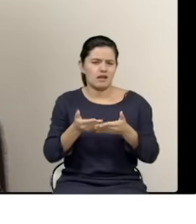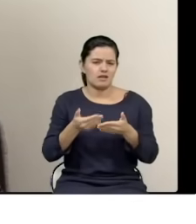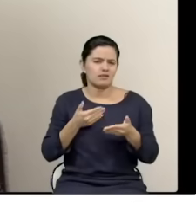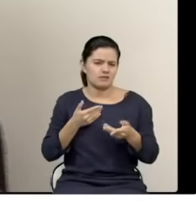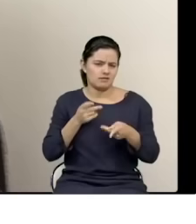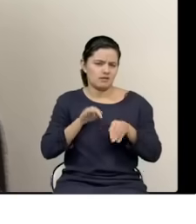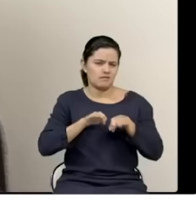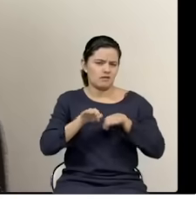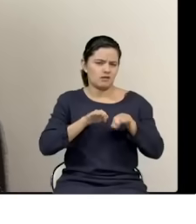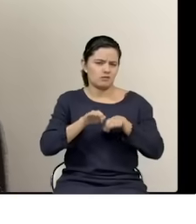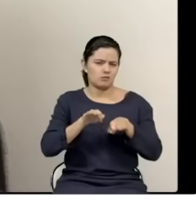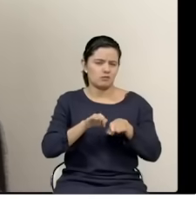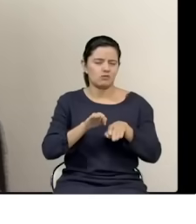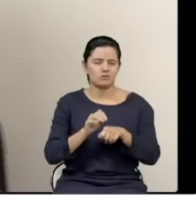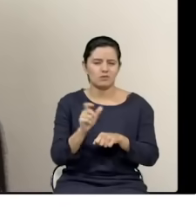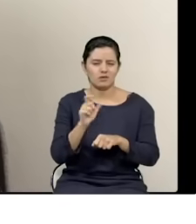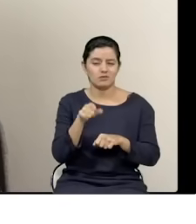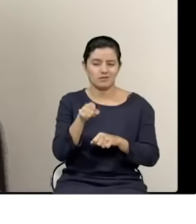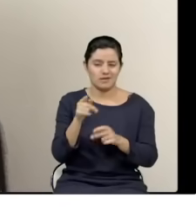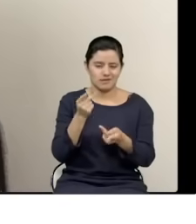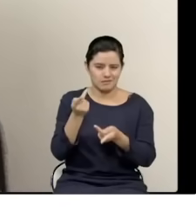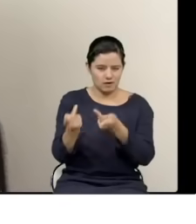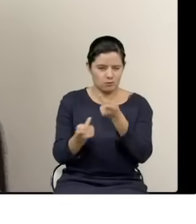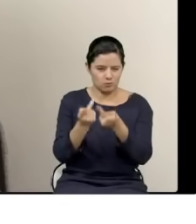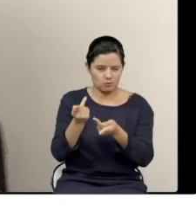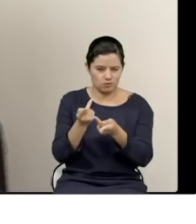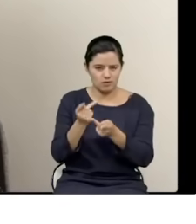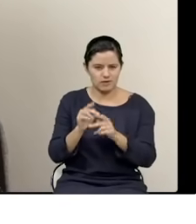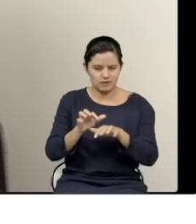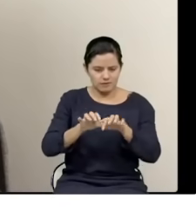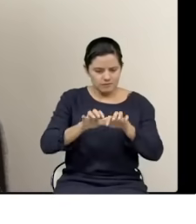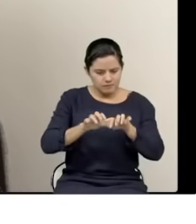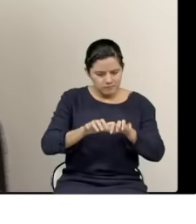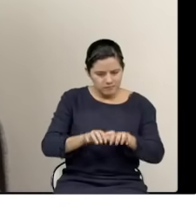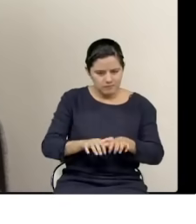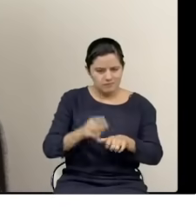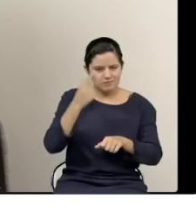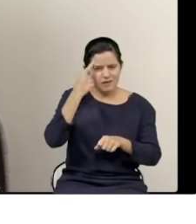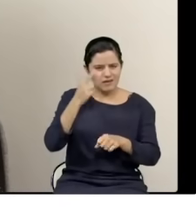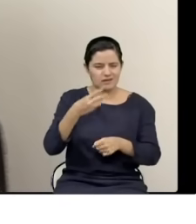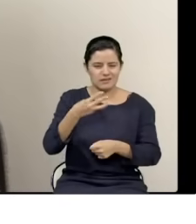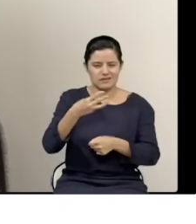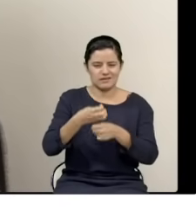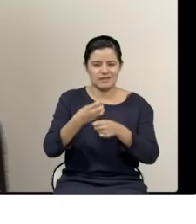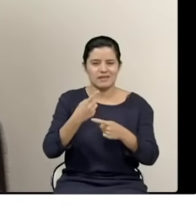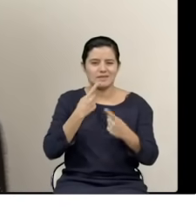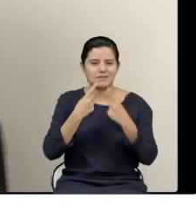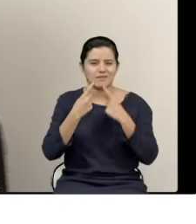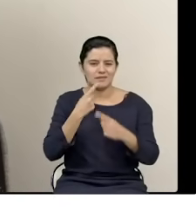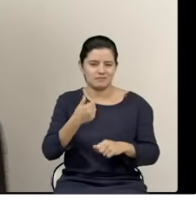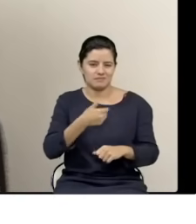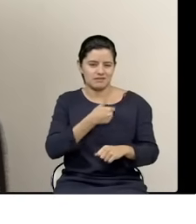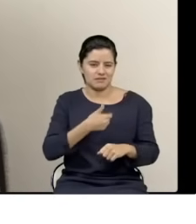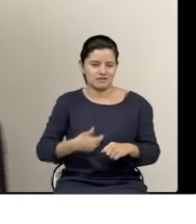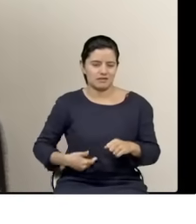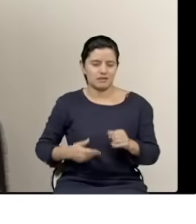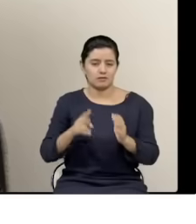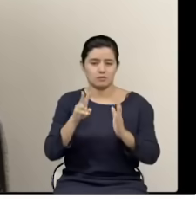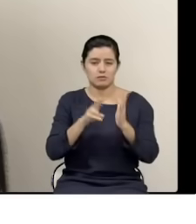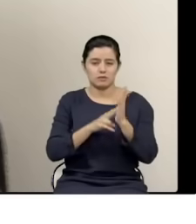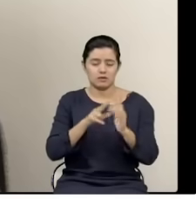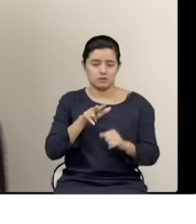preguntas en su análisis y en la categorización para el tercer debate presidencial en 2018